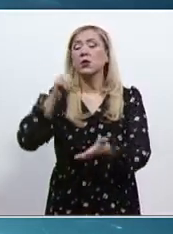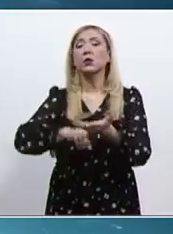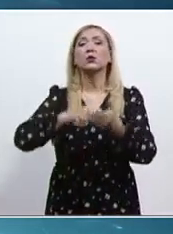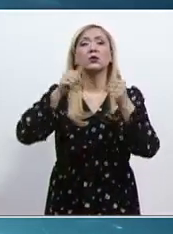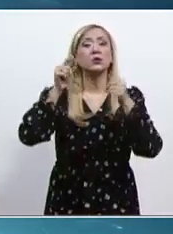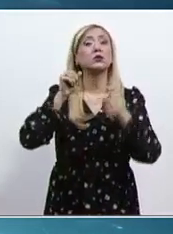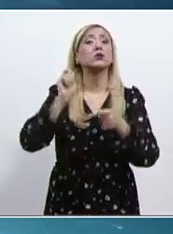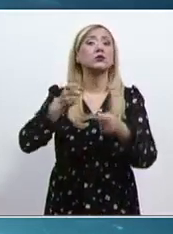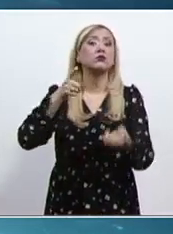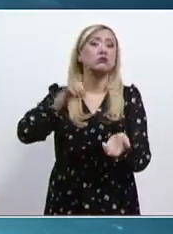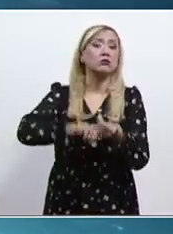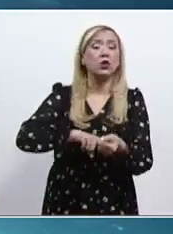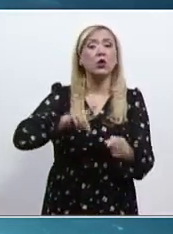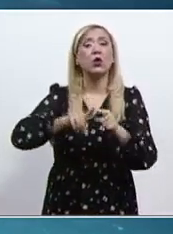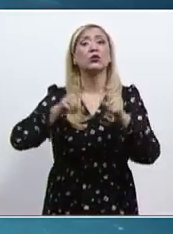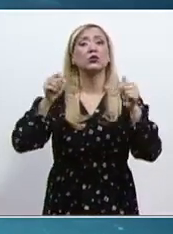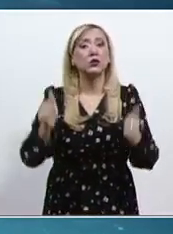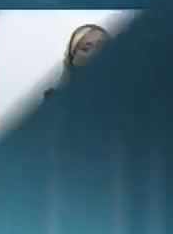acceso a la justicia